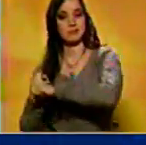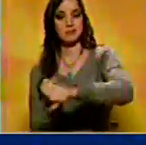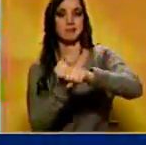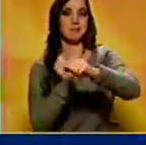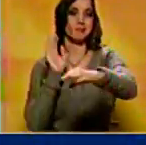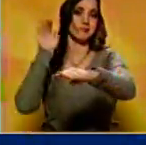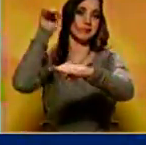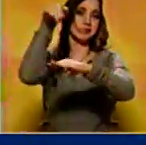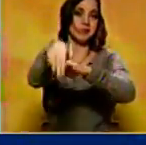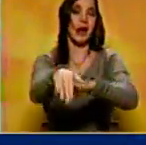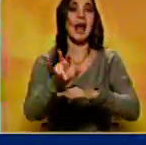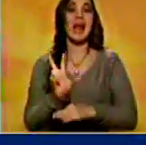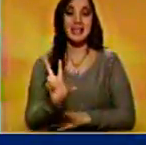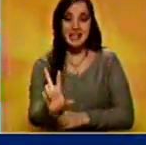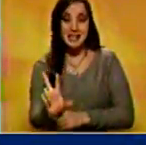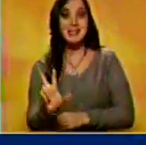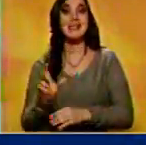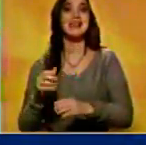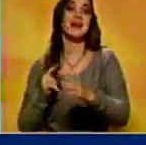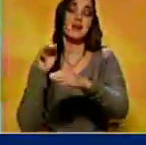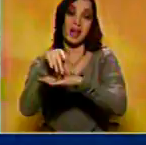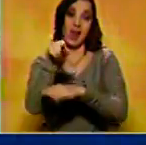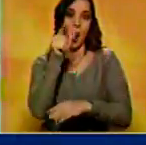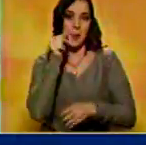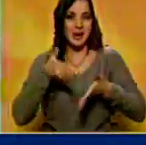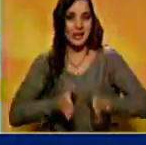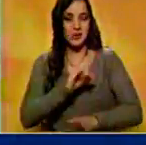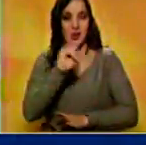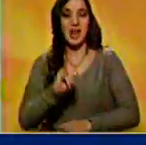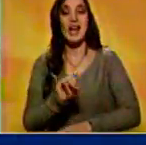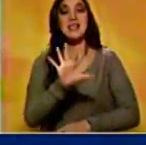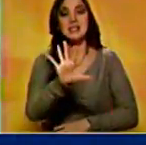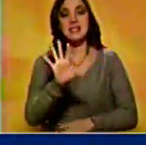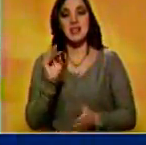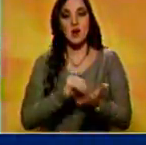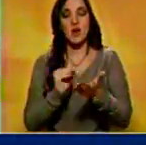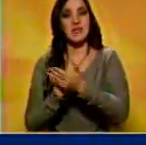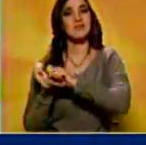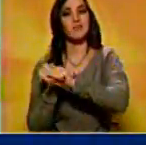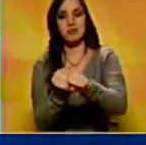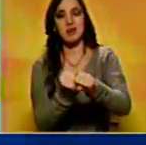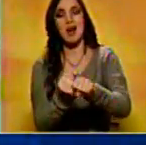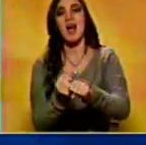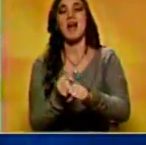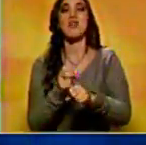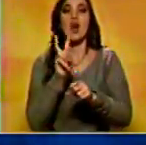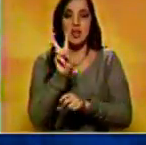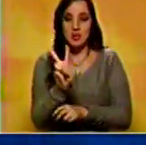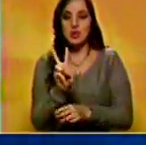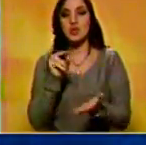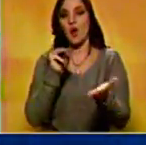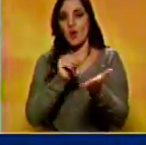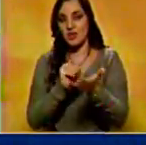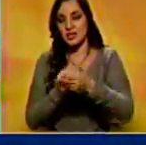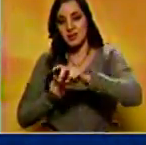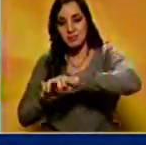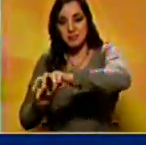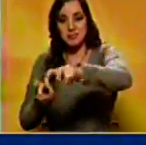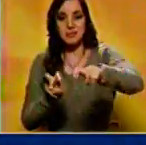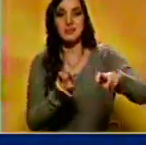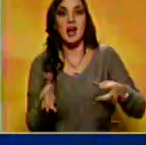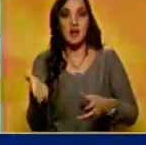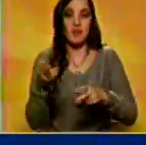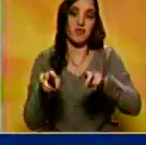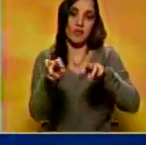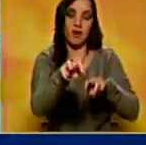derecha. Tercer jonrón esta campaña para el zuliano, que se fue 5-4 con bola cerca, una remolcada y par de anotadas. A pesar de su buena